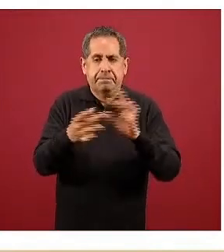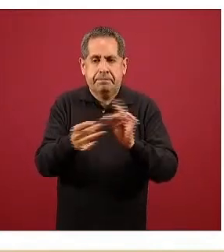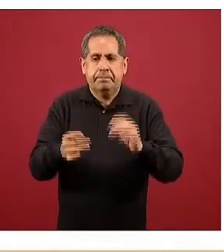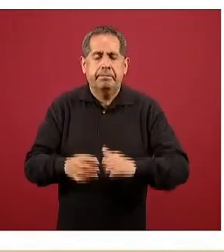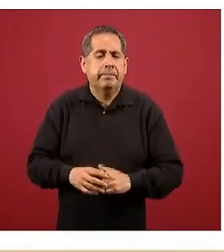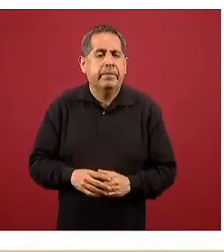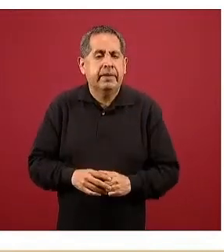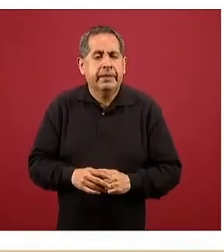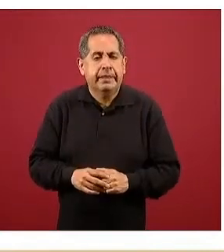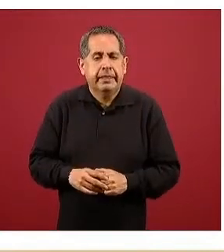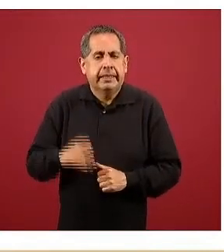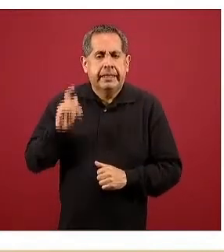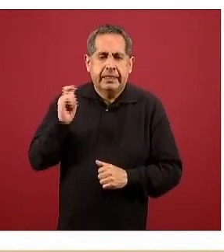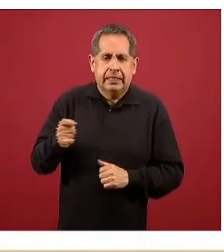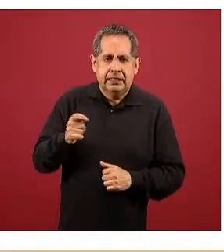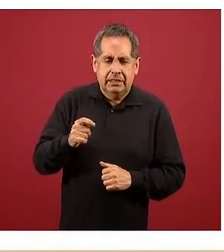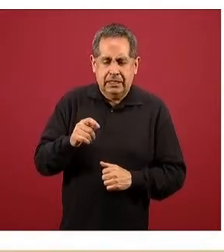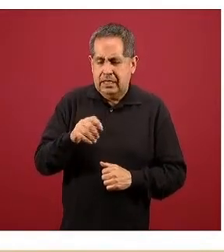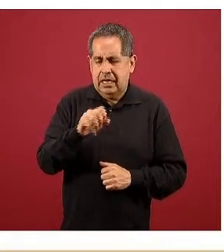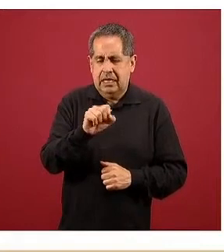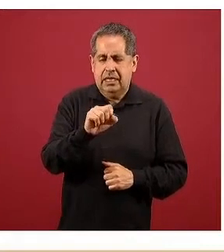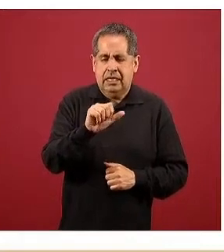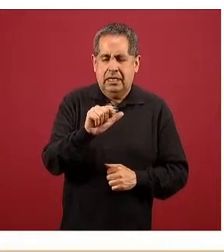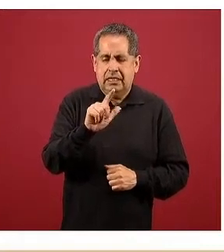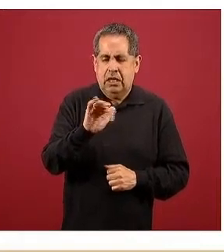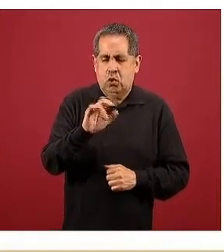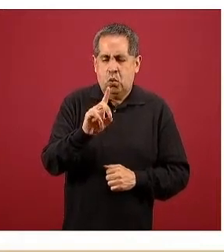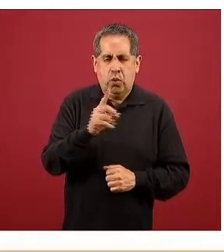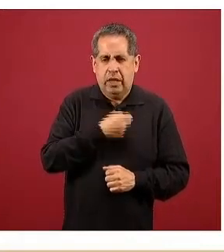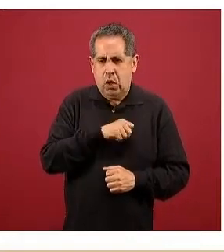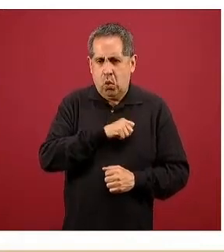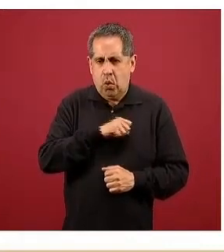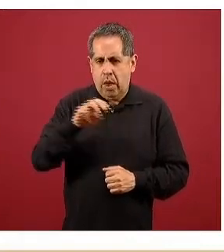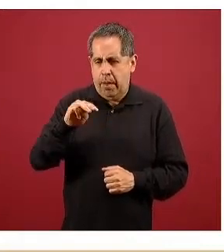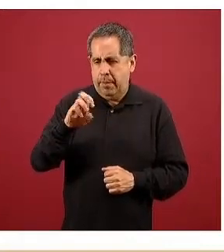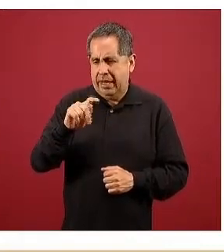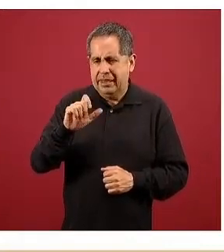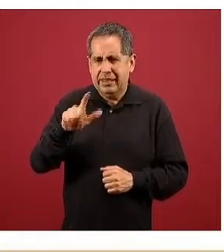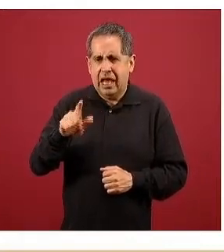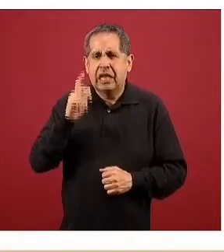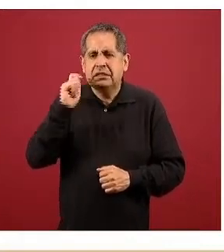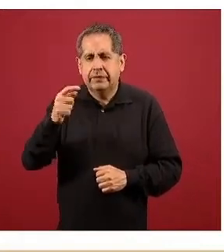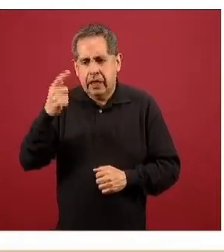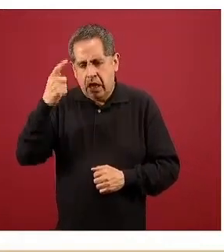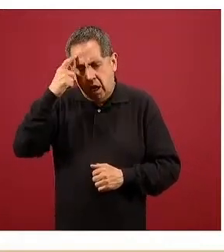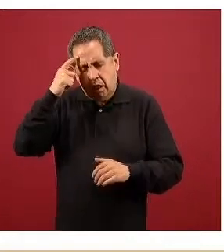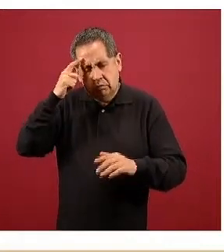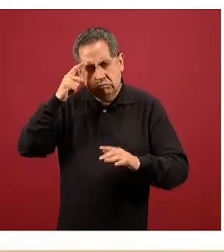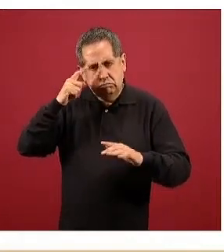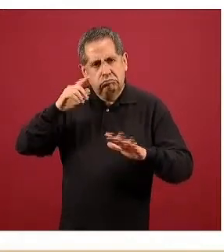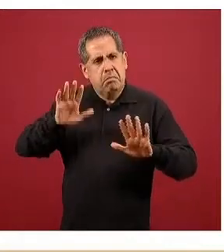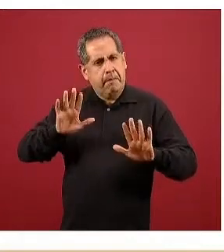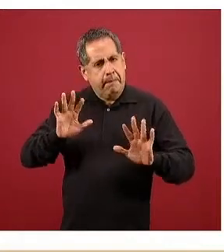comenzar definiendo a la salud mental como un estado de equilibrio